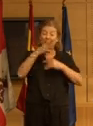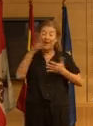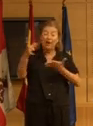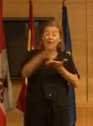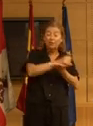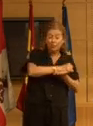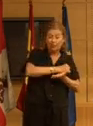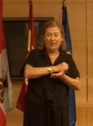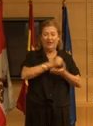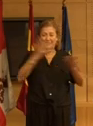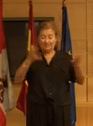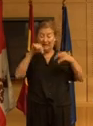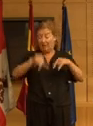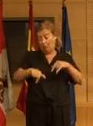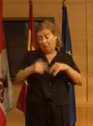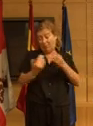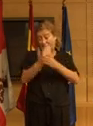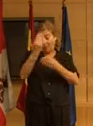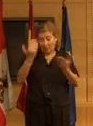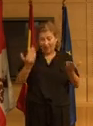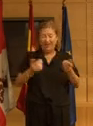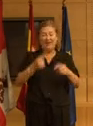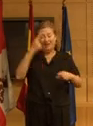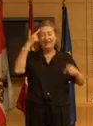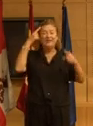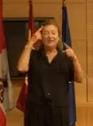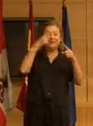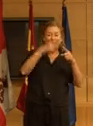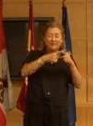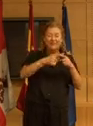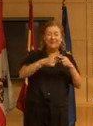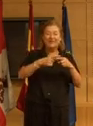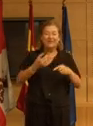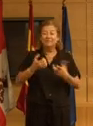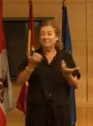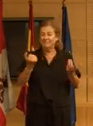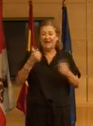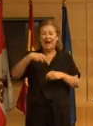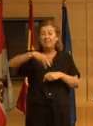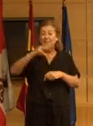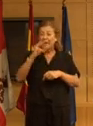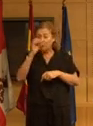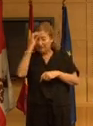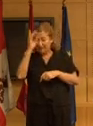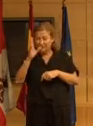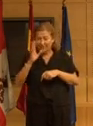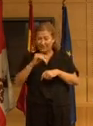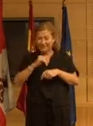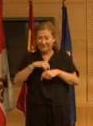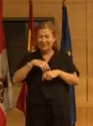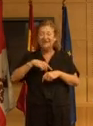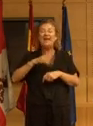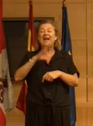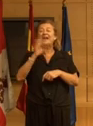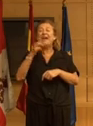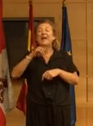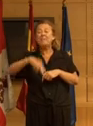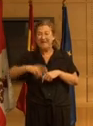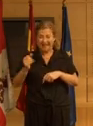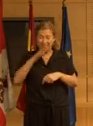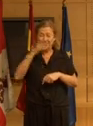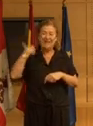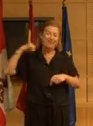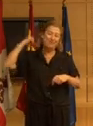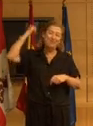estas formaciones, para este evento, concretamente a Carmen y Inma, que llevan aquí desde hace 2 años al pie del cañón.